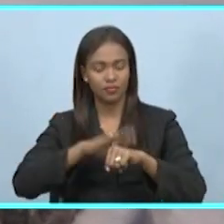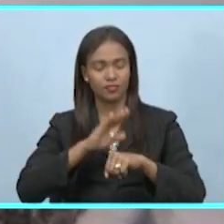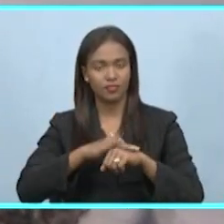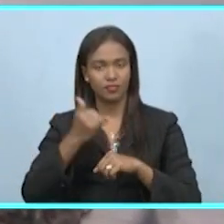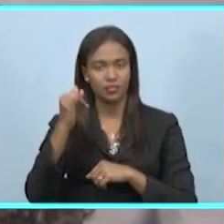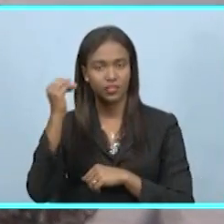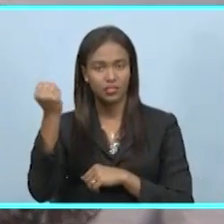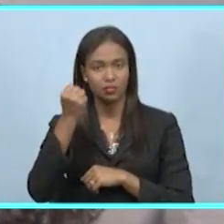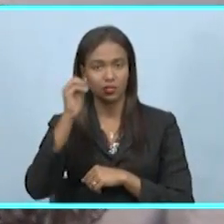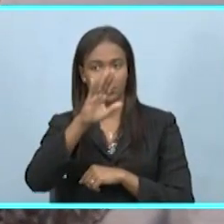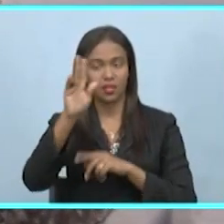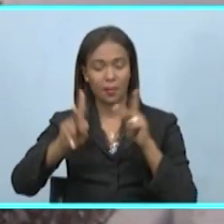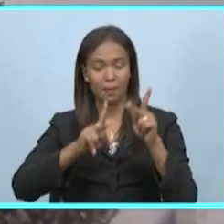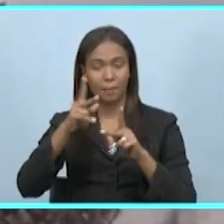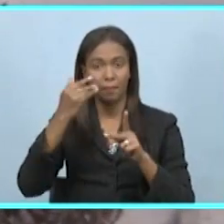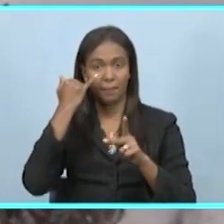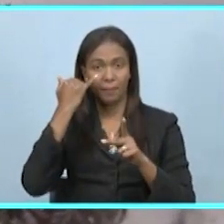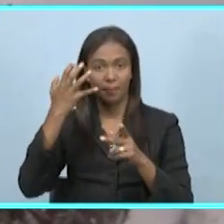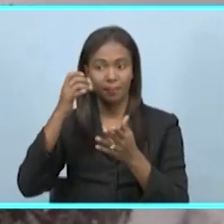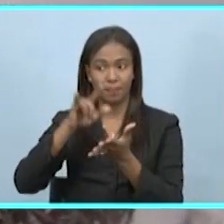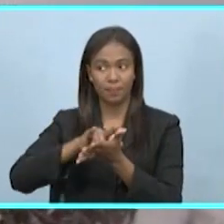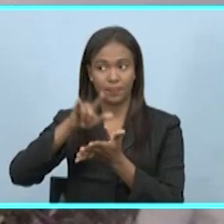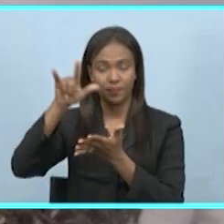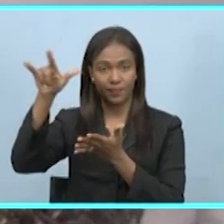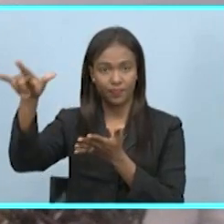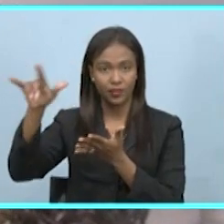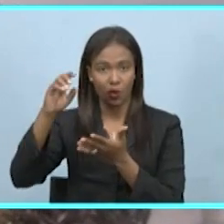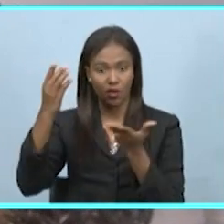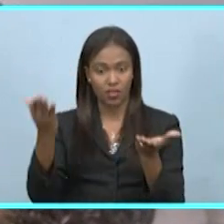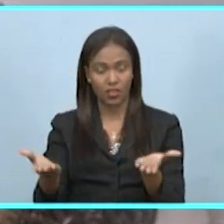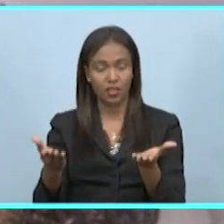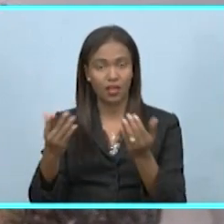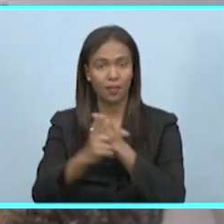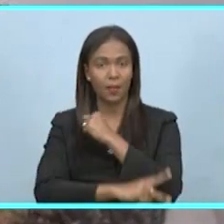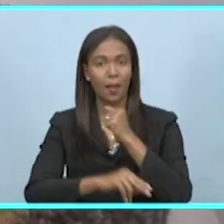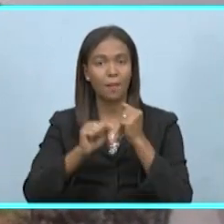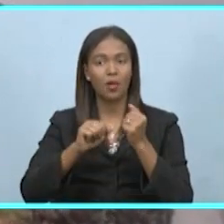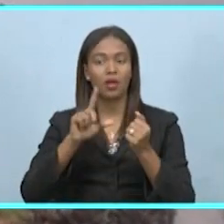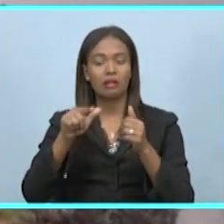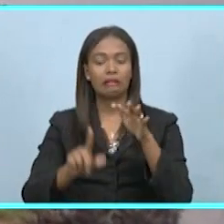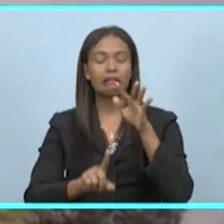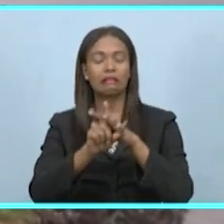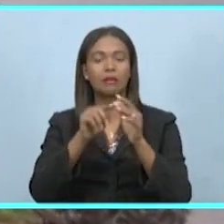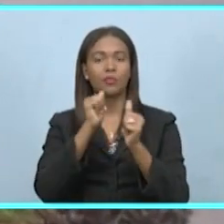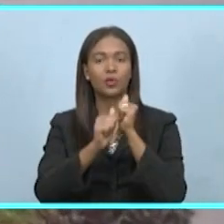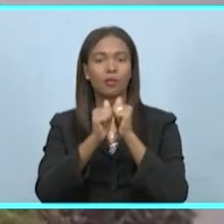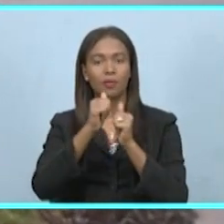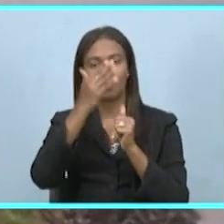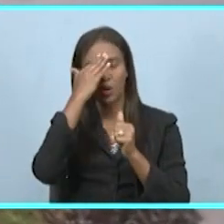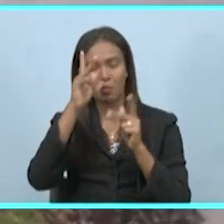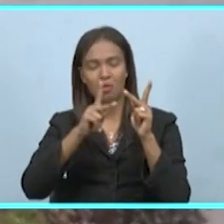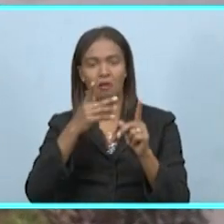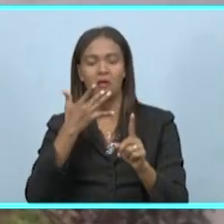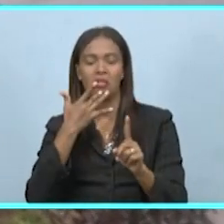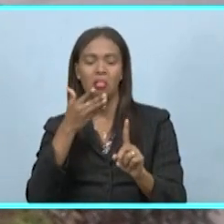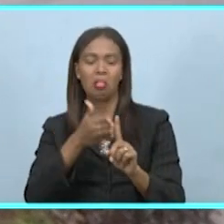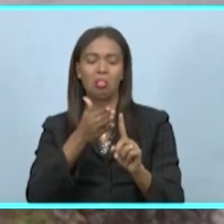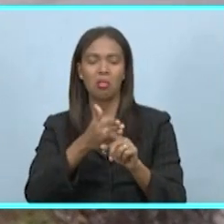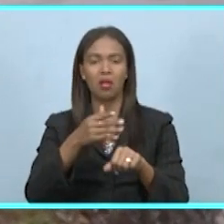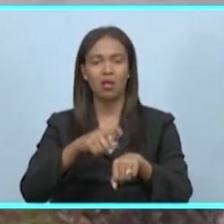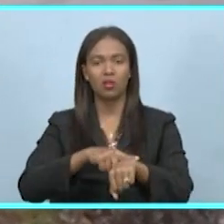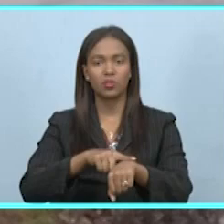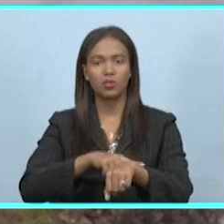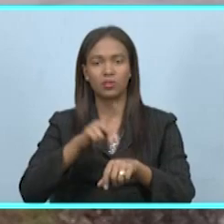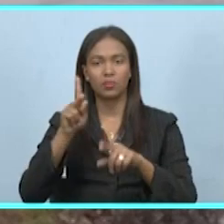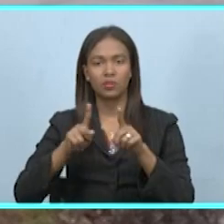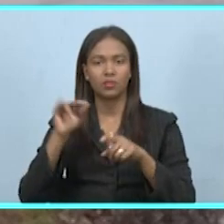sábado a sus ciudadanos que planean viajar o se encuentran en el país de que podrían enfrentar incidentes relacionados al racismo por parte de las autoridades